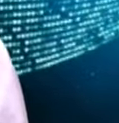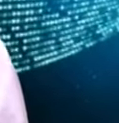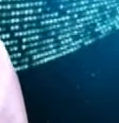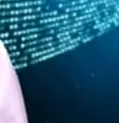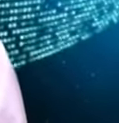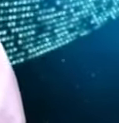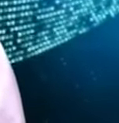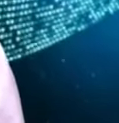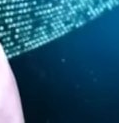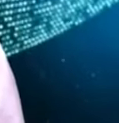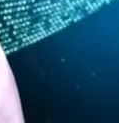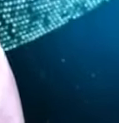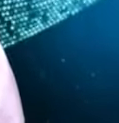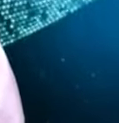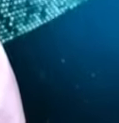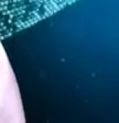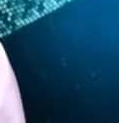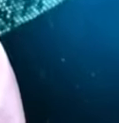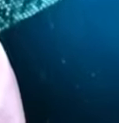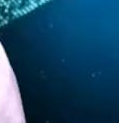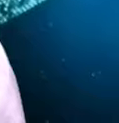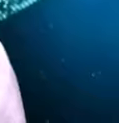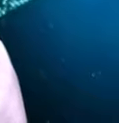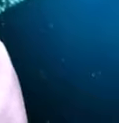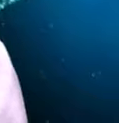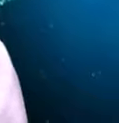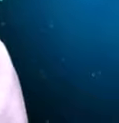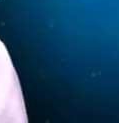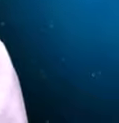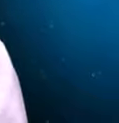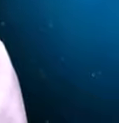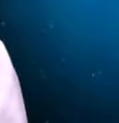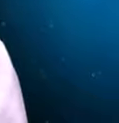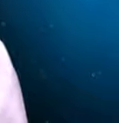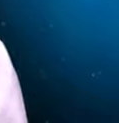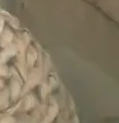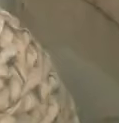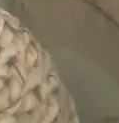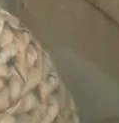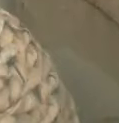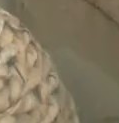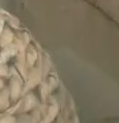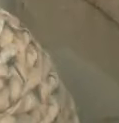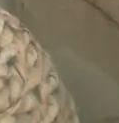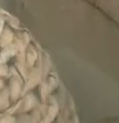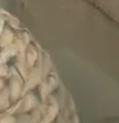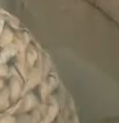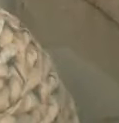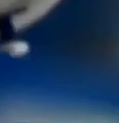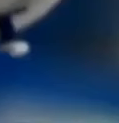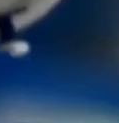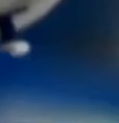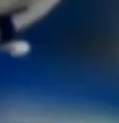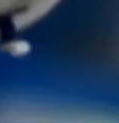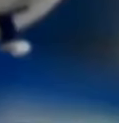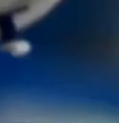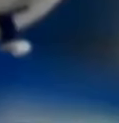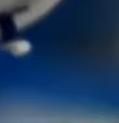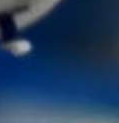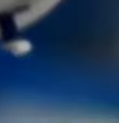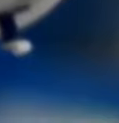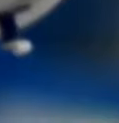pandemia implica el coronavirus continúa diseminándose a más comunidades y países, por lo que debemos reforzar